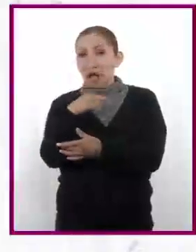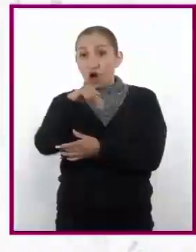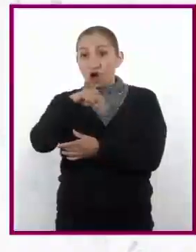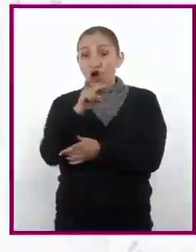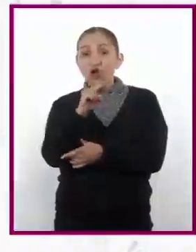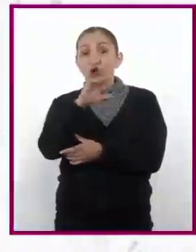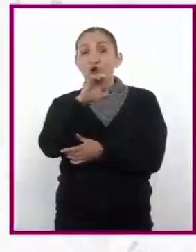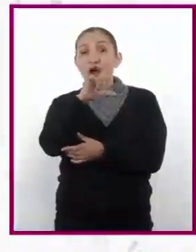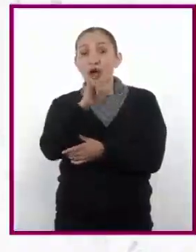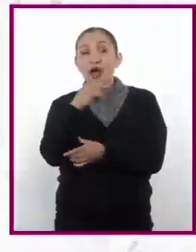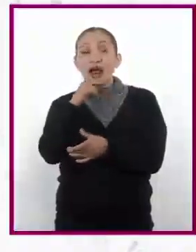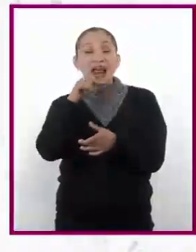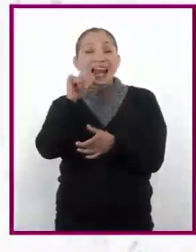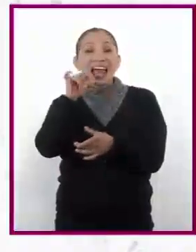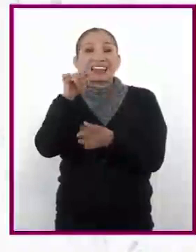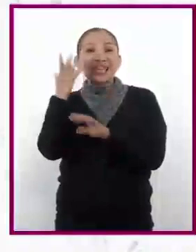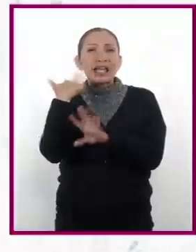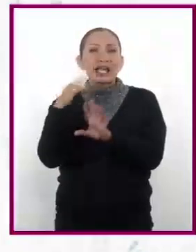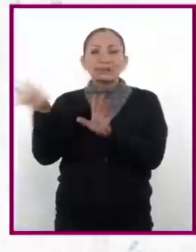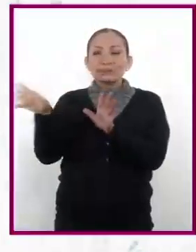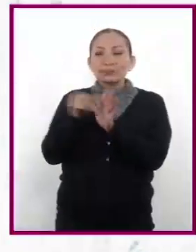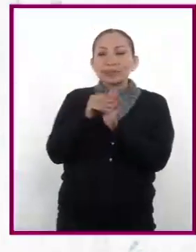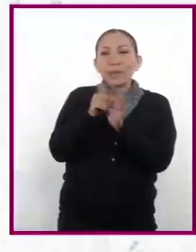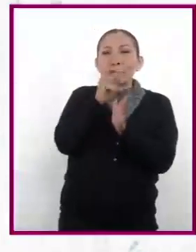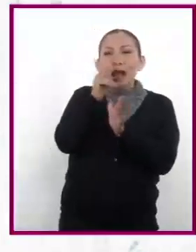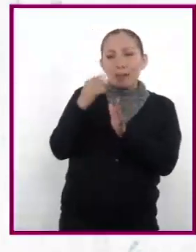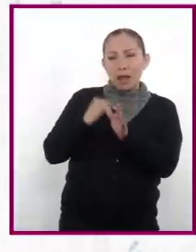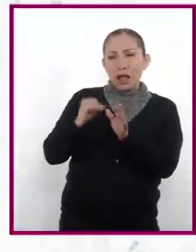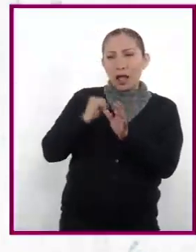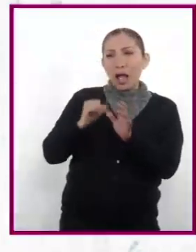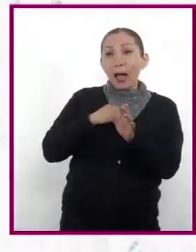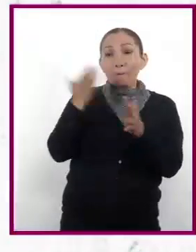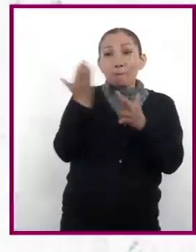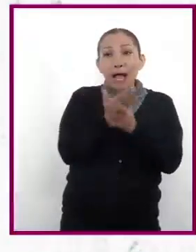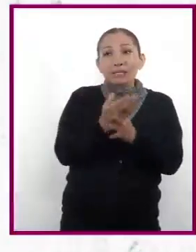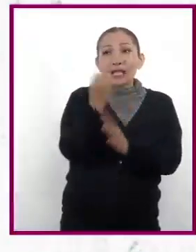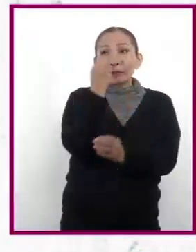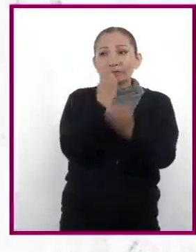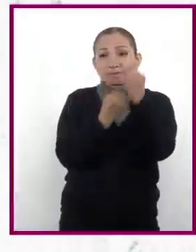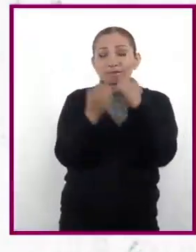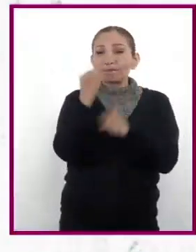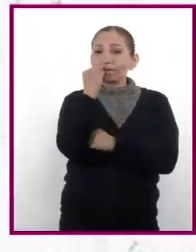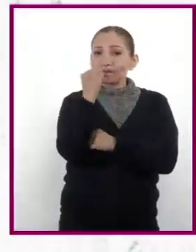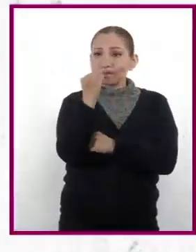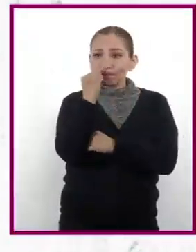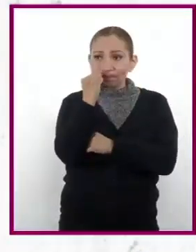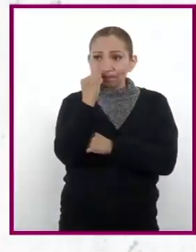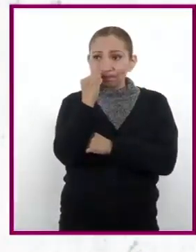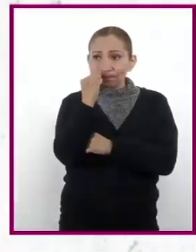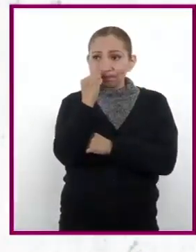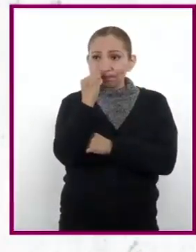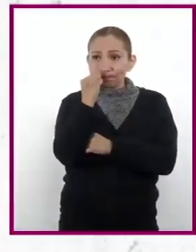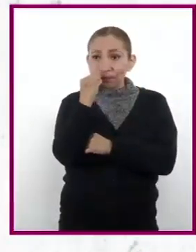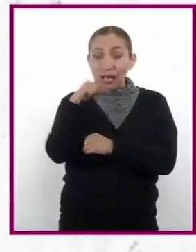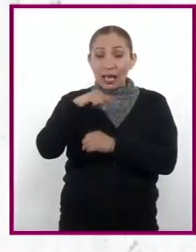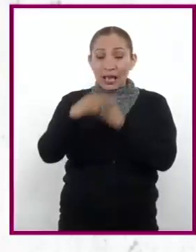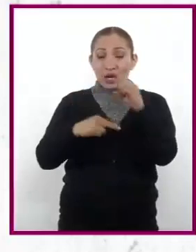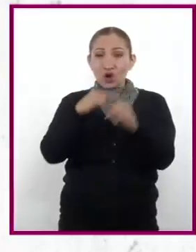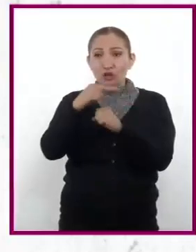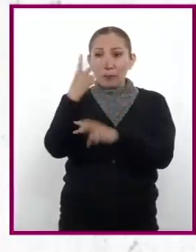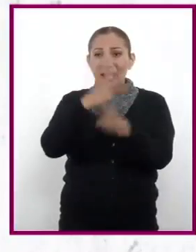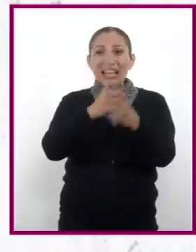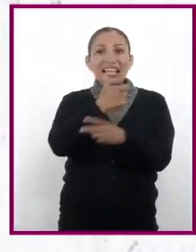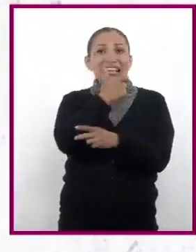núcleo proviene del latín nucleus, que significa parte comestible de la nuez. Que neutrón proviene